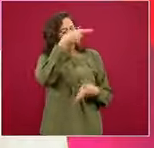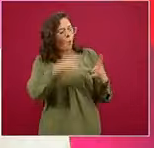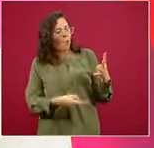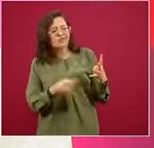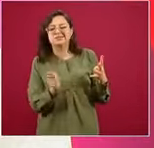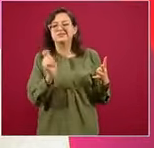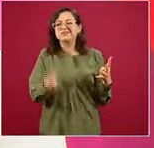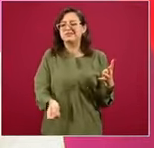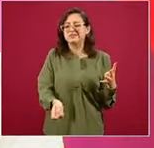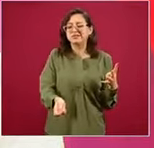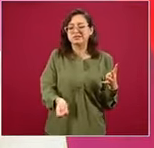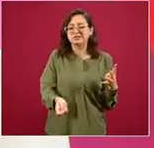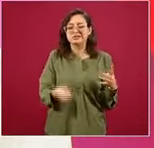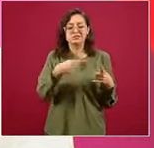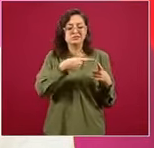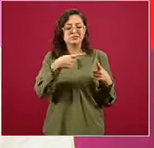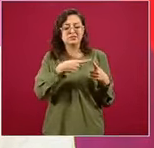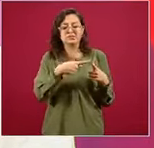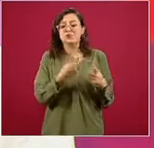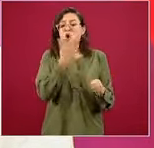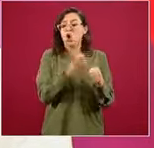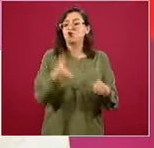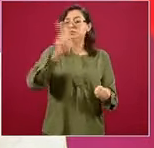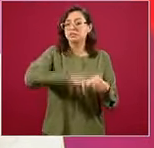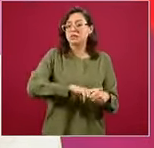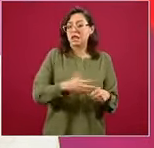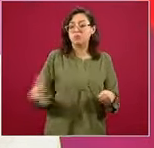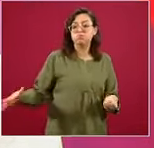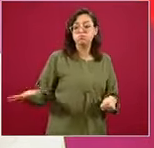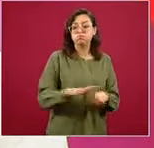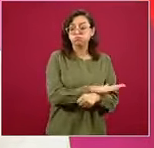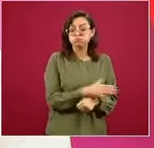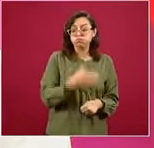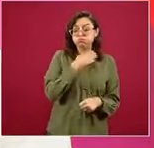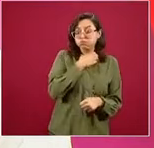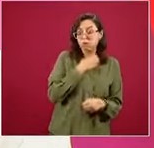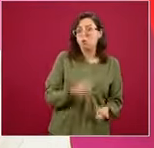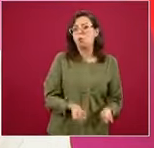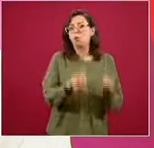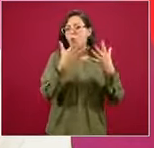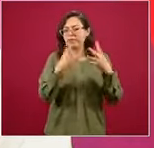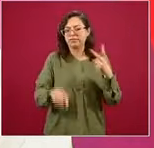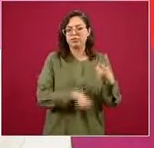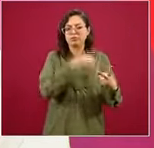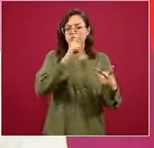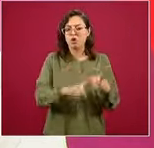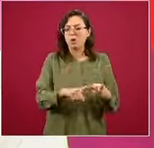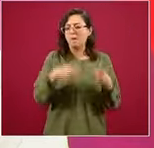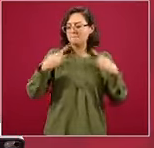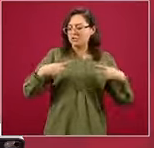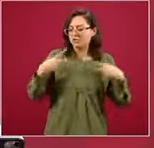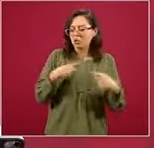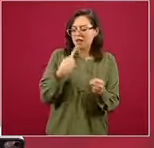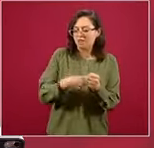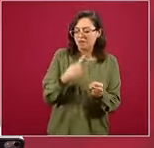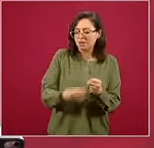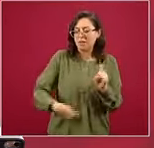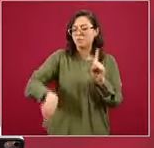que son el porcentaje de ocupación hospitalaria, el porcentaje de positividad al virus en personas que han